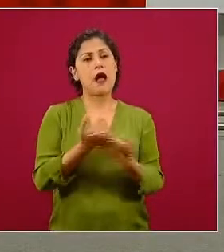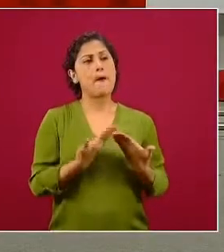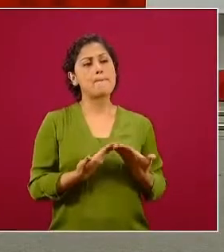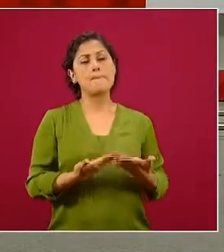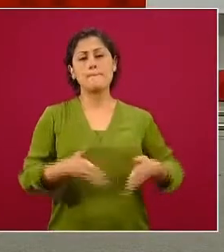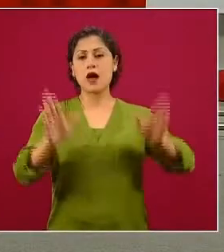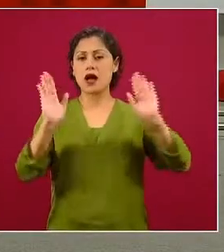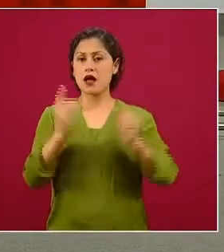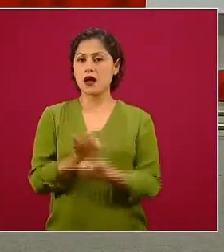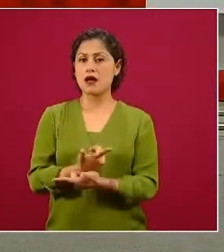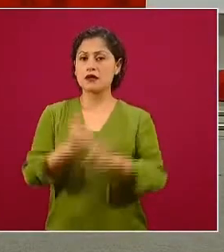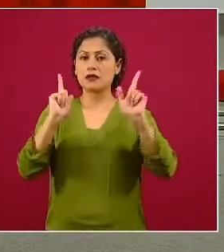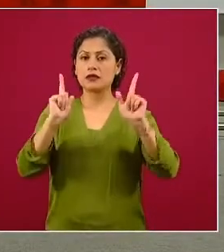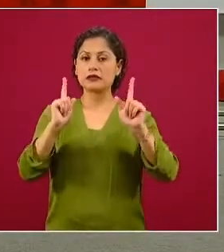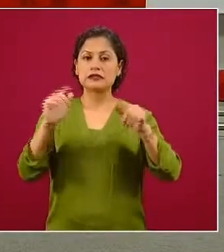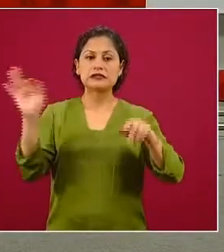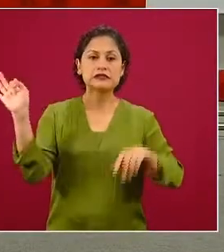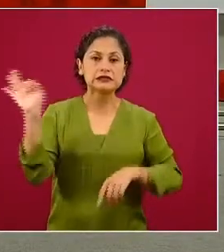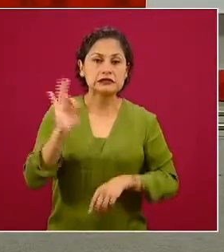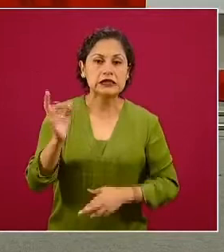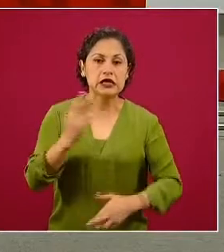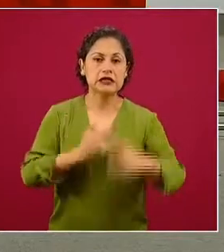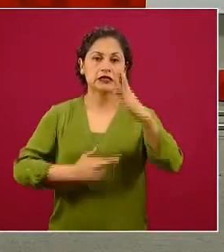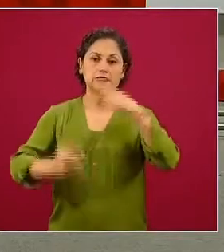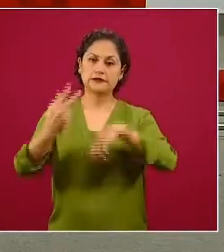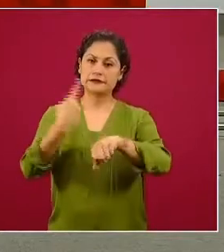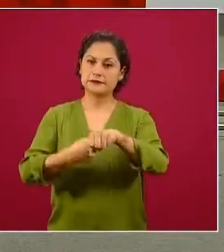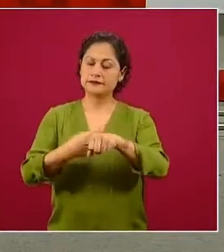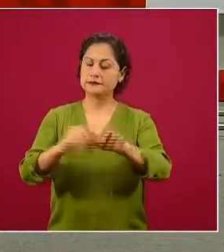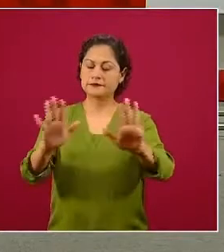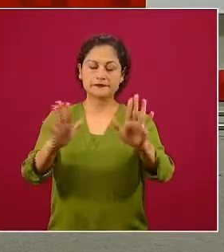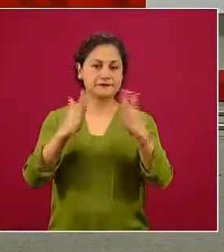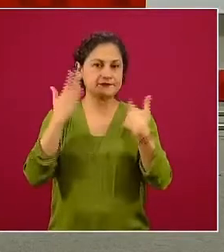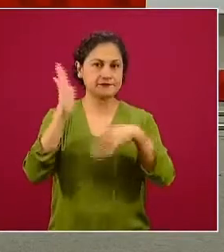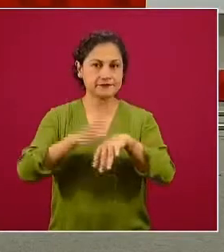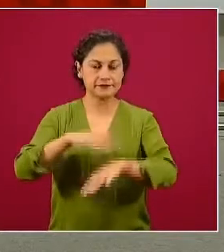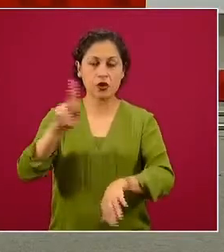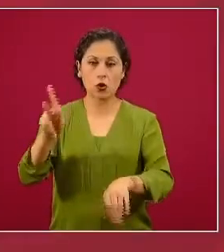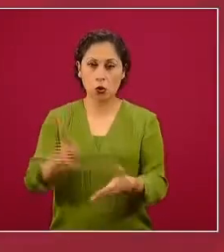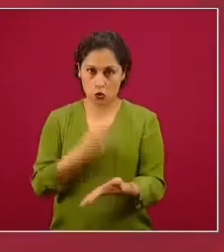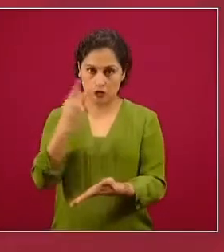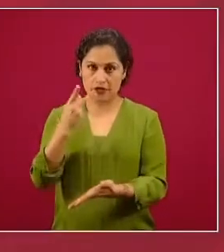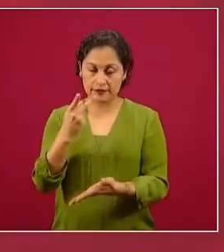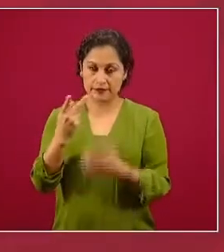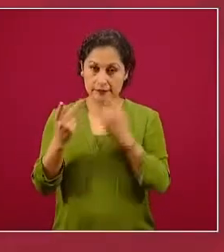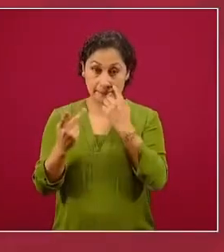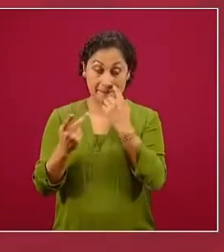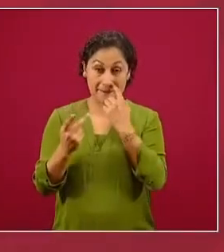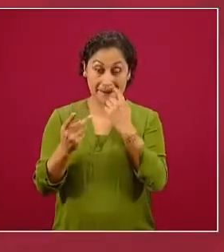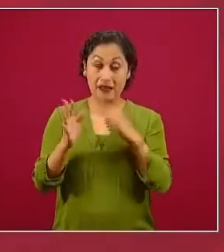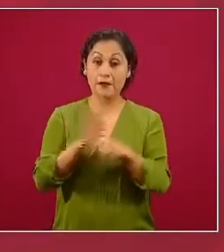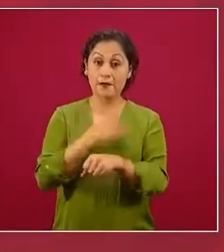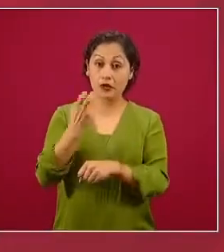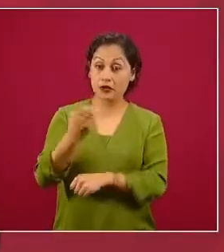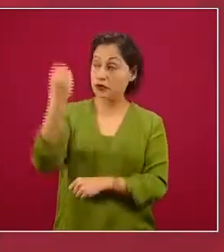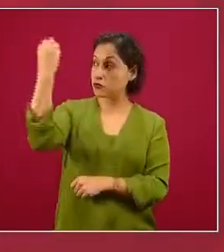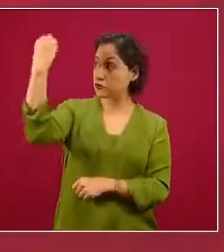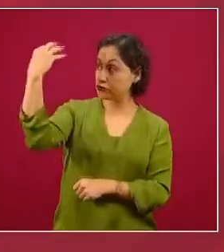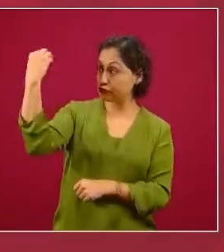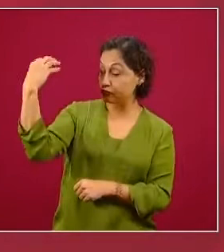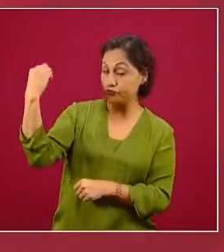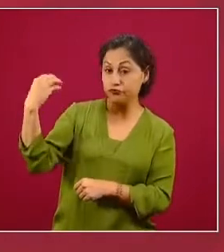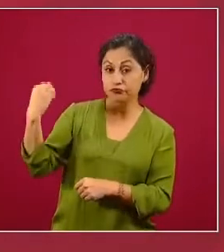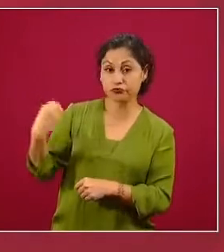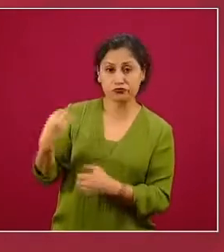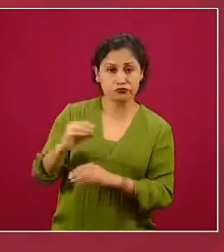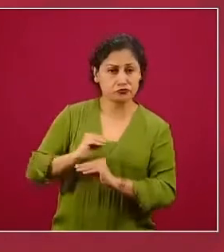así es. En resumen, es una operación técnica, es una operación trazable, es una operación transparente, es una operación que se